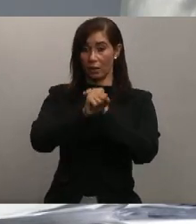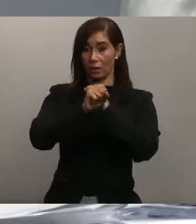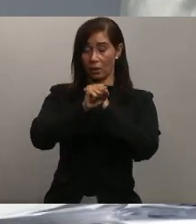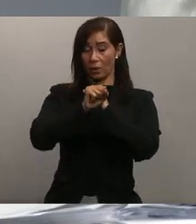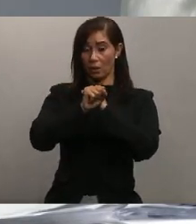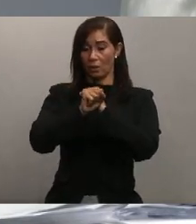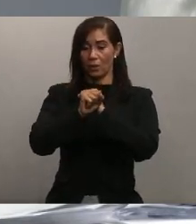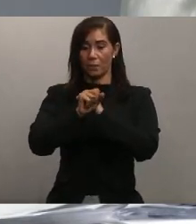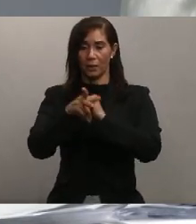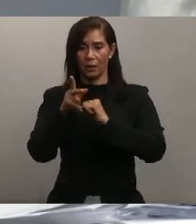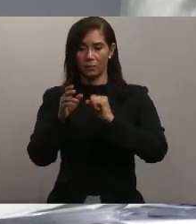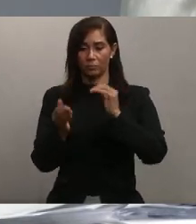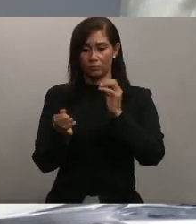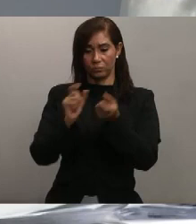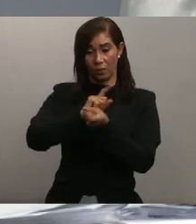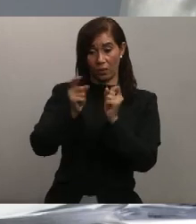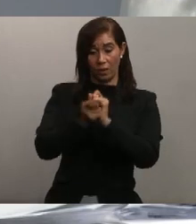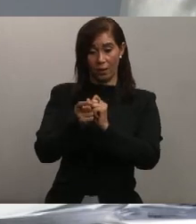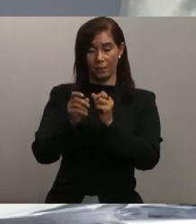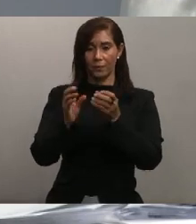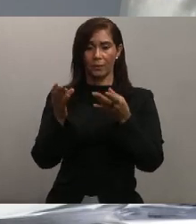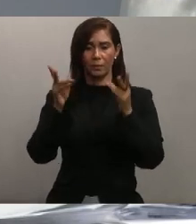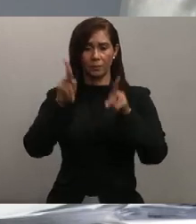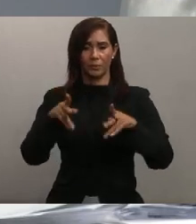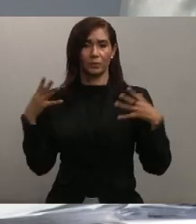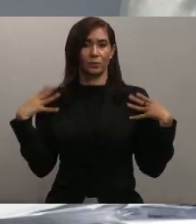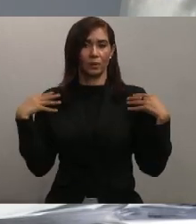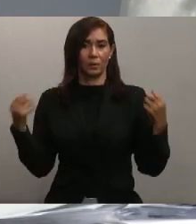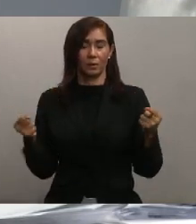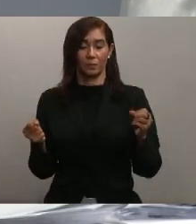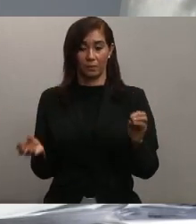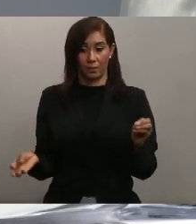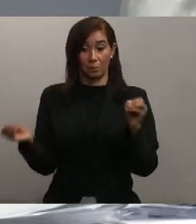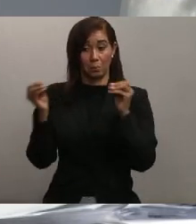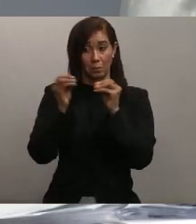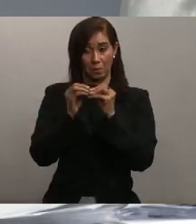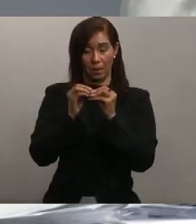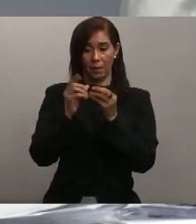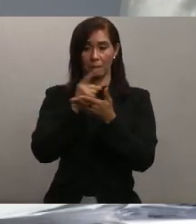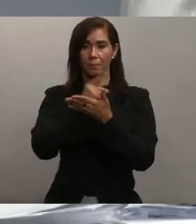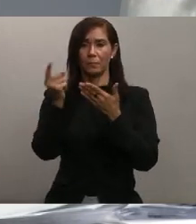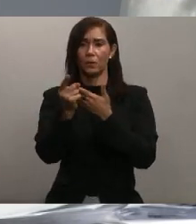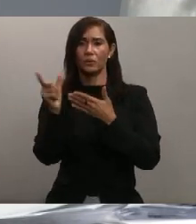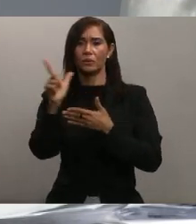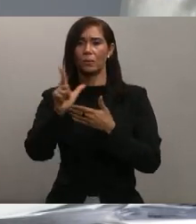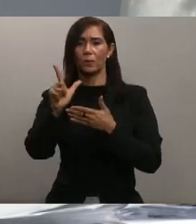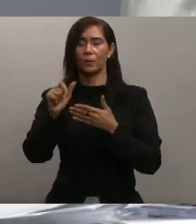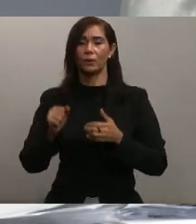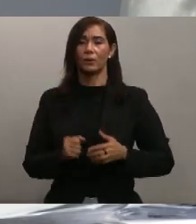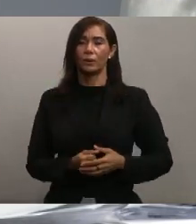de recuperados en el boletín correspondiente al próximo lunes.